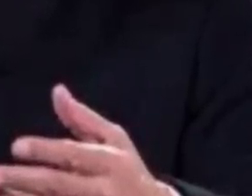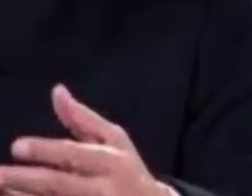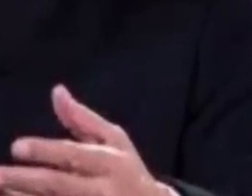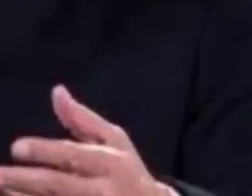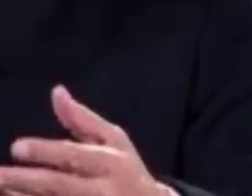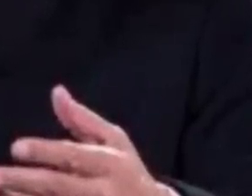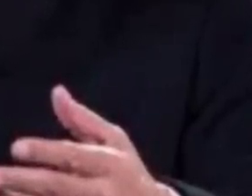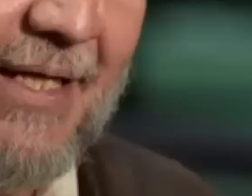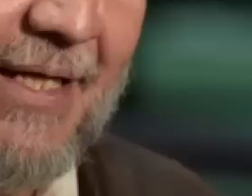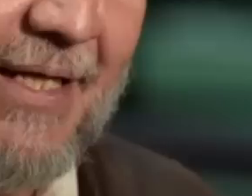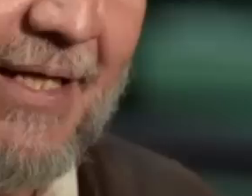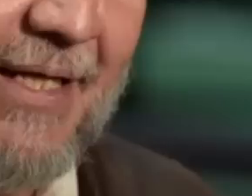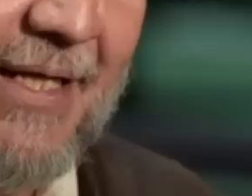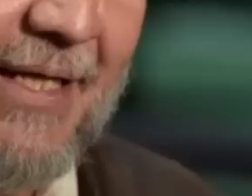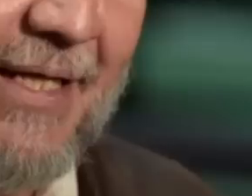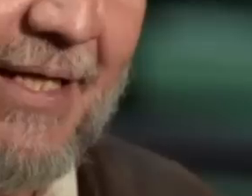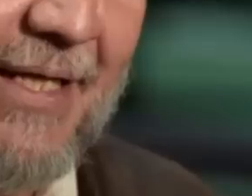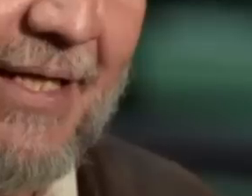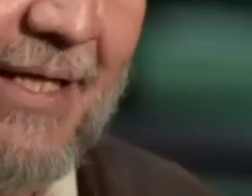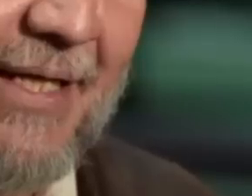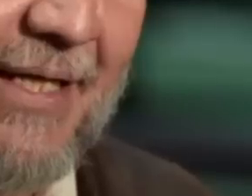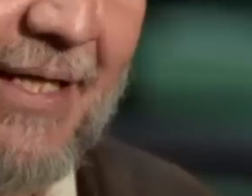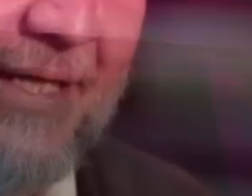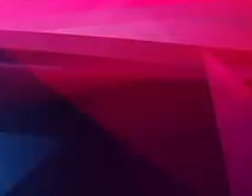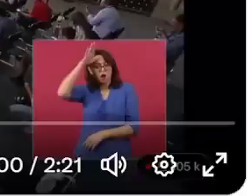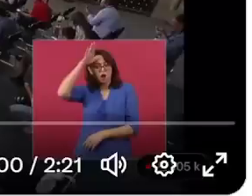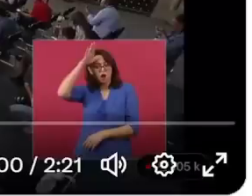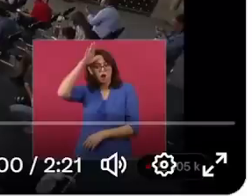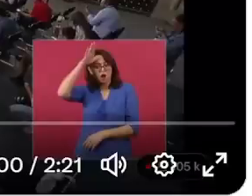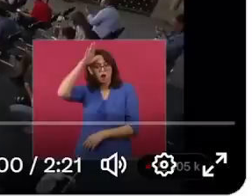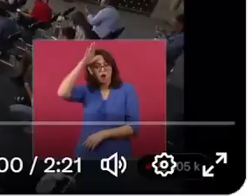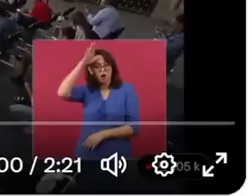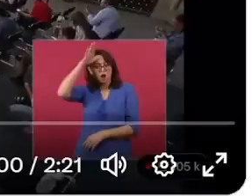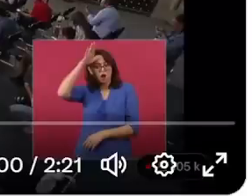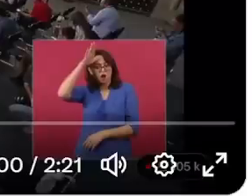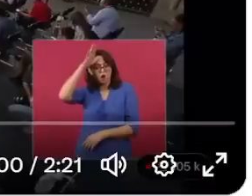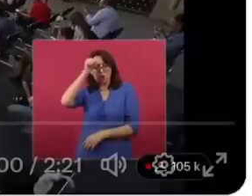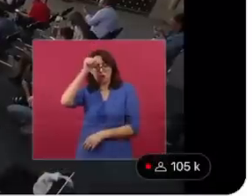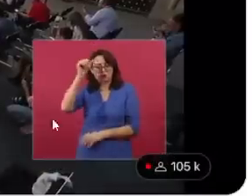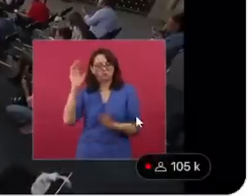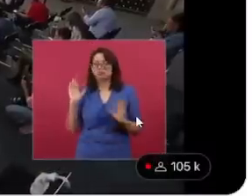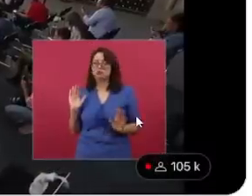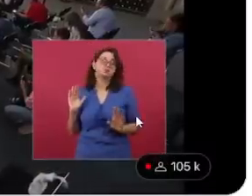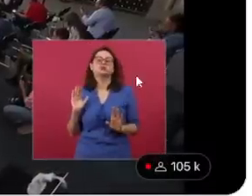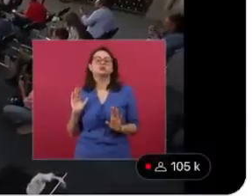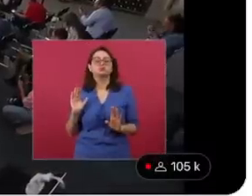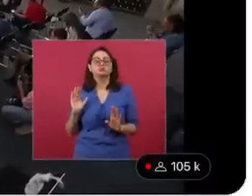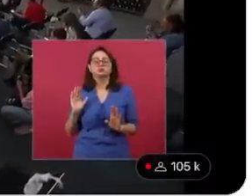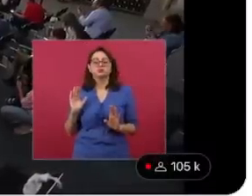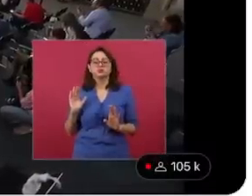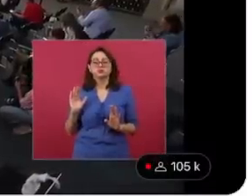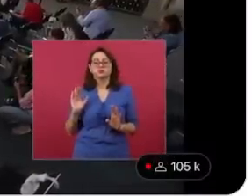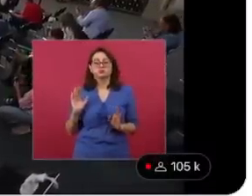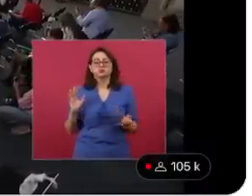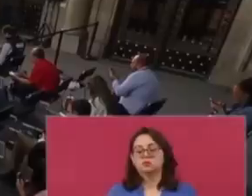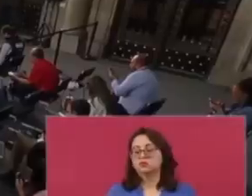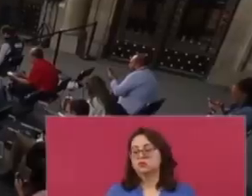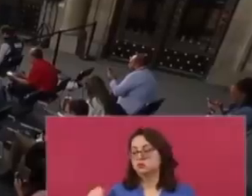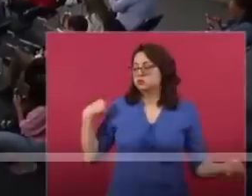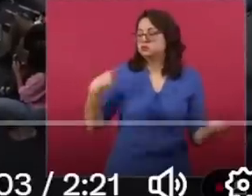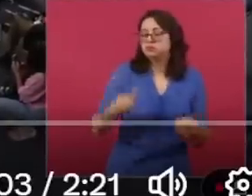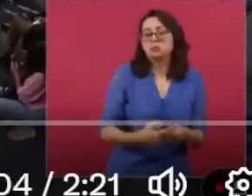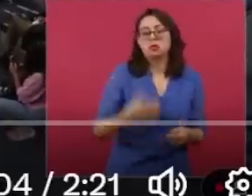también esta línea que están manejando hacia los aspirantes, particularmente Ebrard. No ha habido tapado,